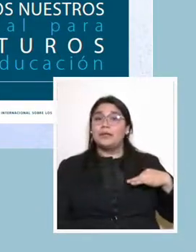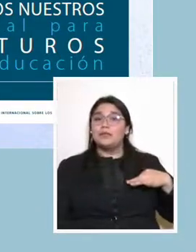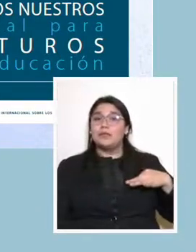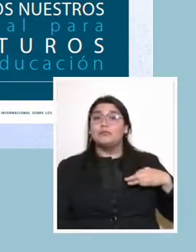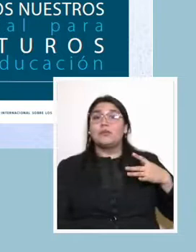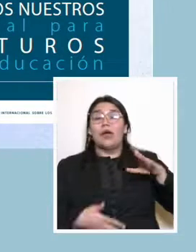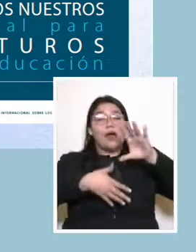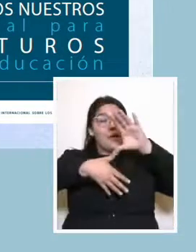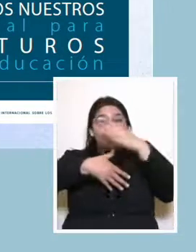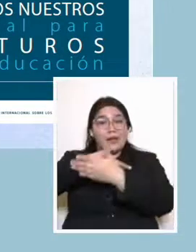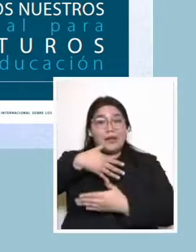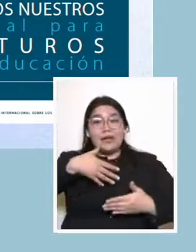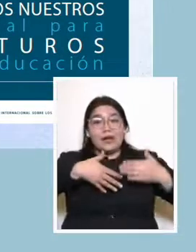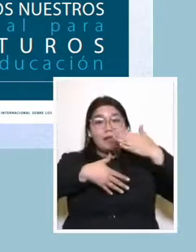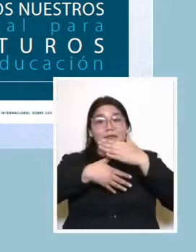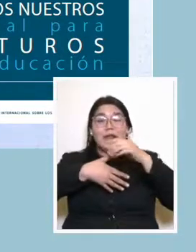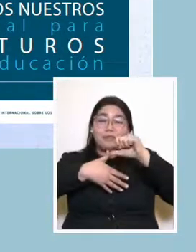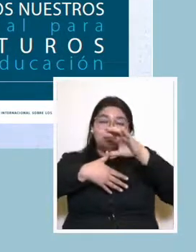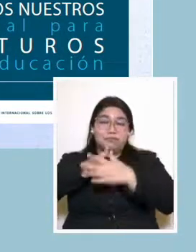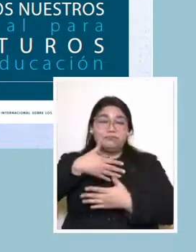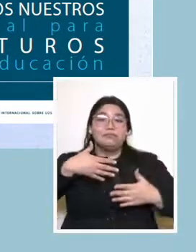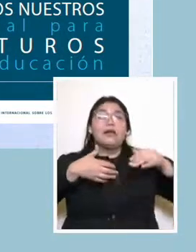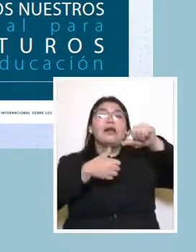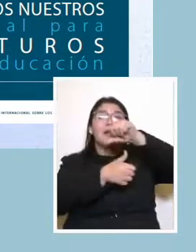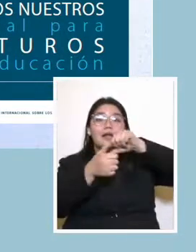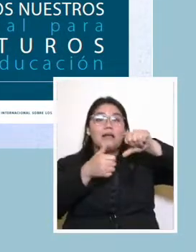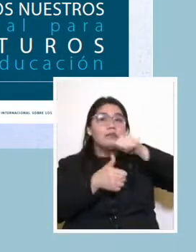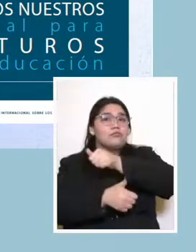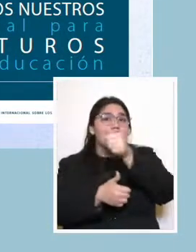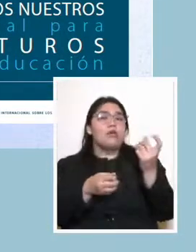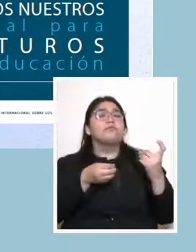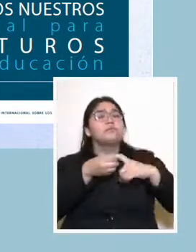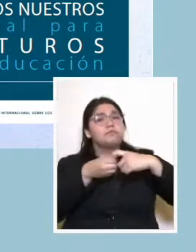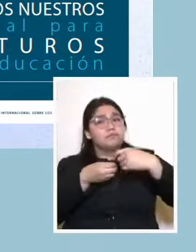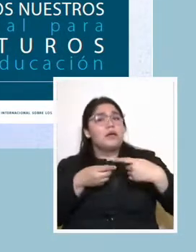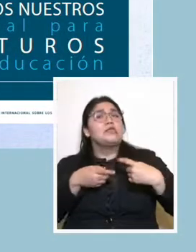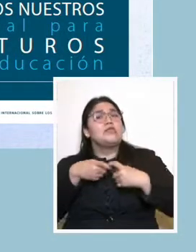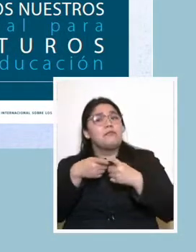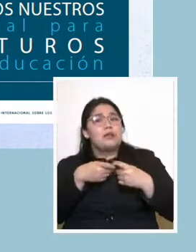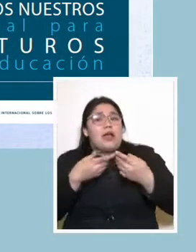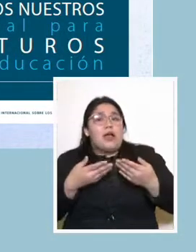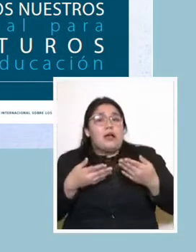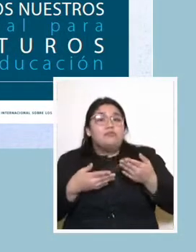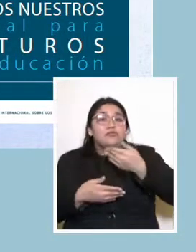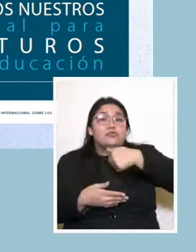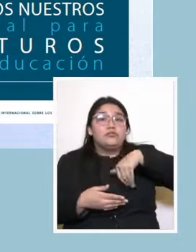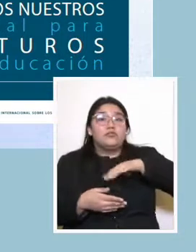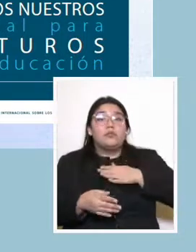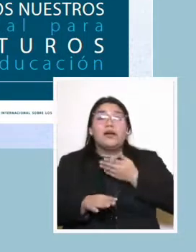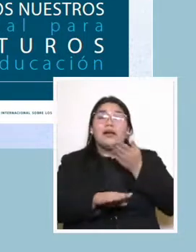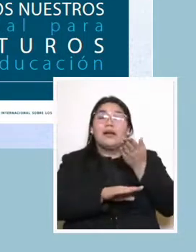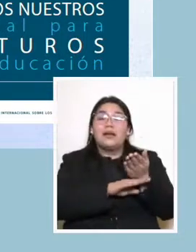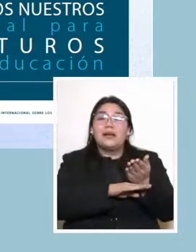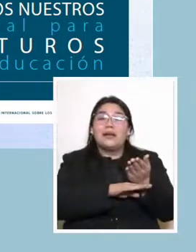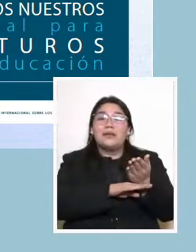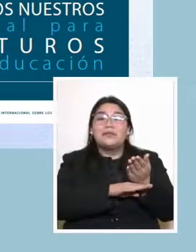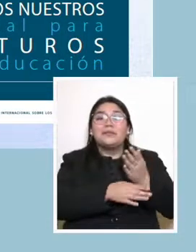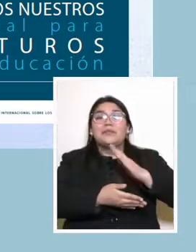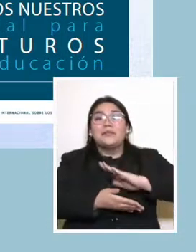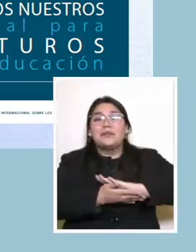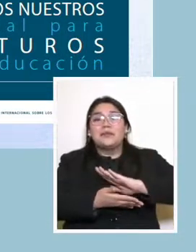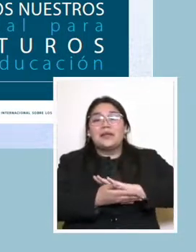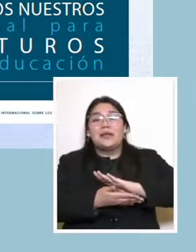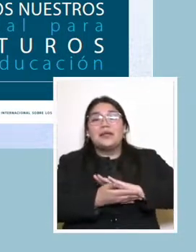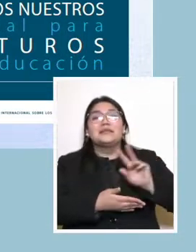entera están en este mismo debate, en esta misma discusión. Hoy día estamos preparando nuestra asistencia a la cumbre por invitación del